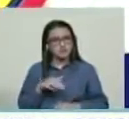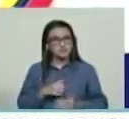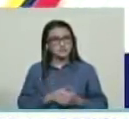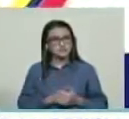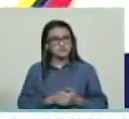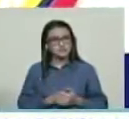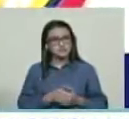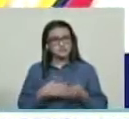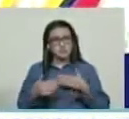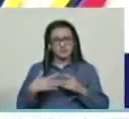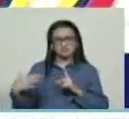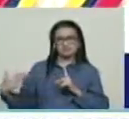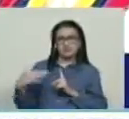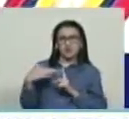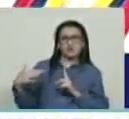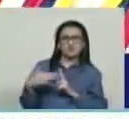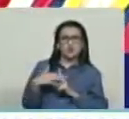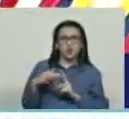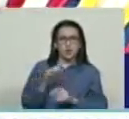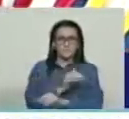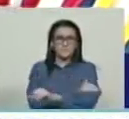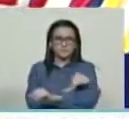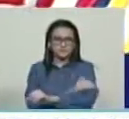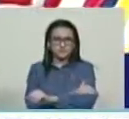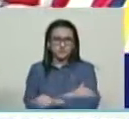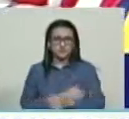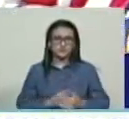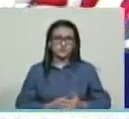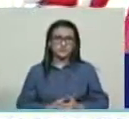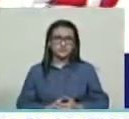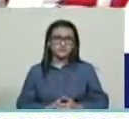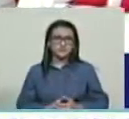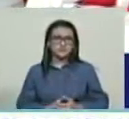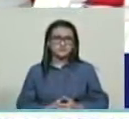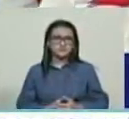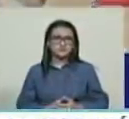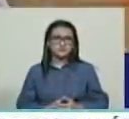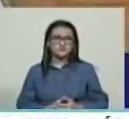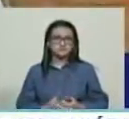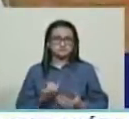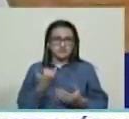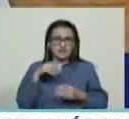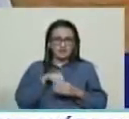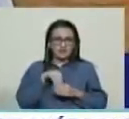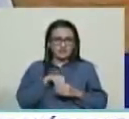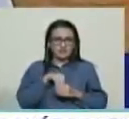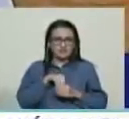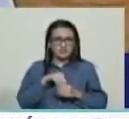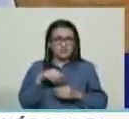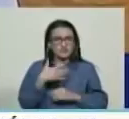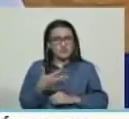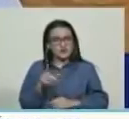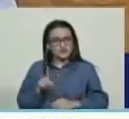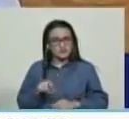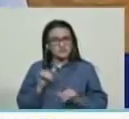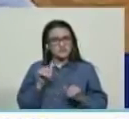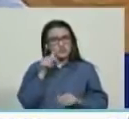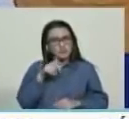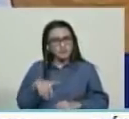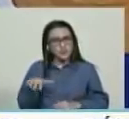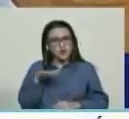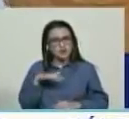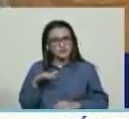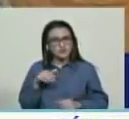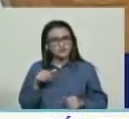los ataques que le hace la derecha, que le hace la burguesía, la oligarquía desde adentro y desde afuera, ese pueblo es capaz